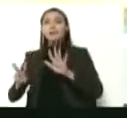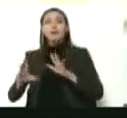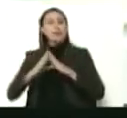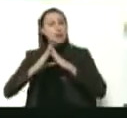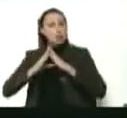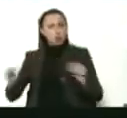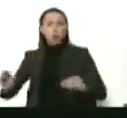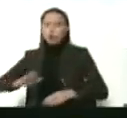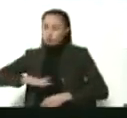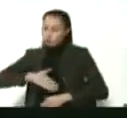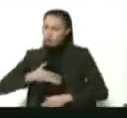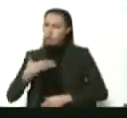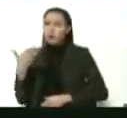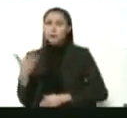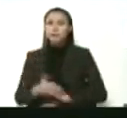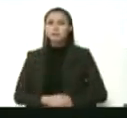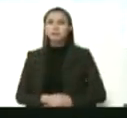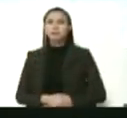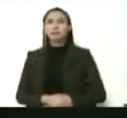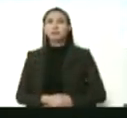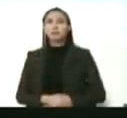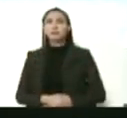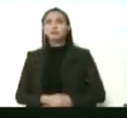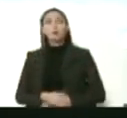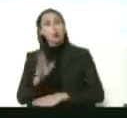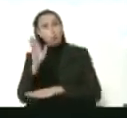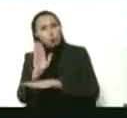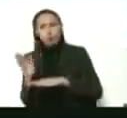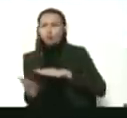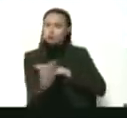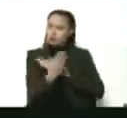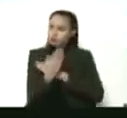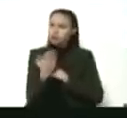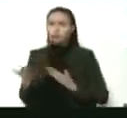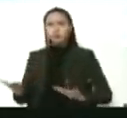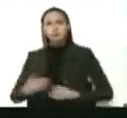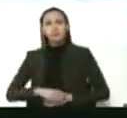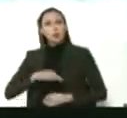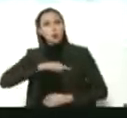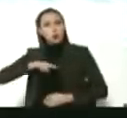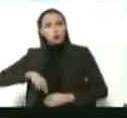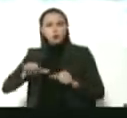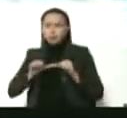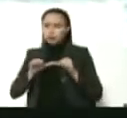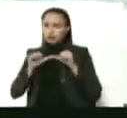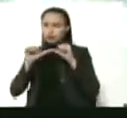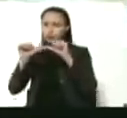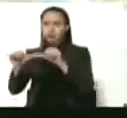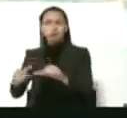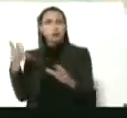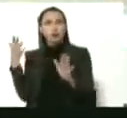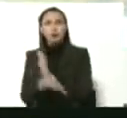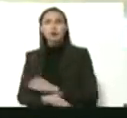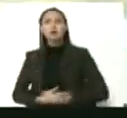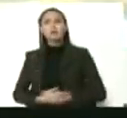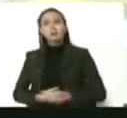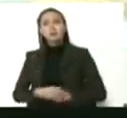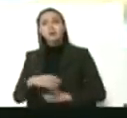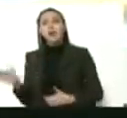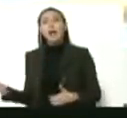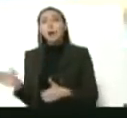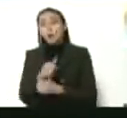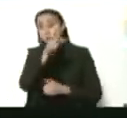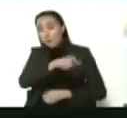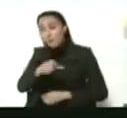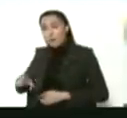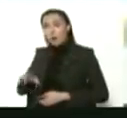todo se puede, cuidándonos. Y siempre nosotros avanzando en la detección temprana. Ya vamos a